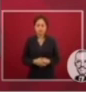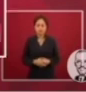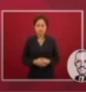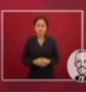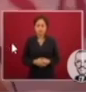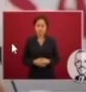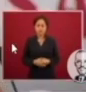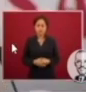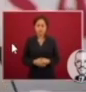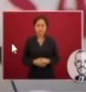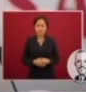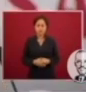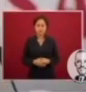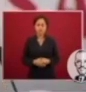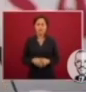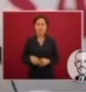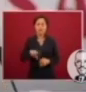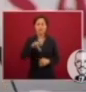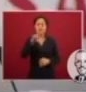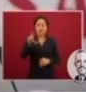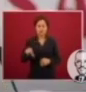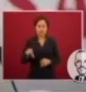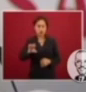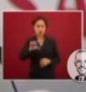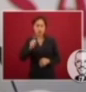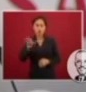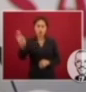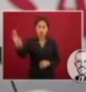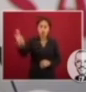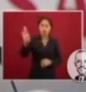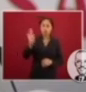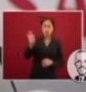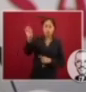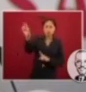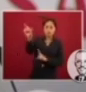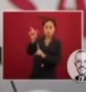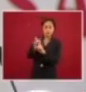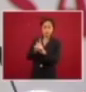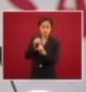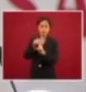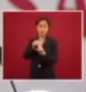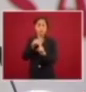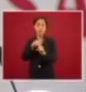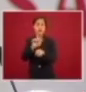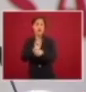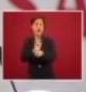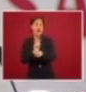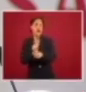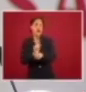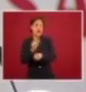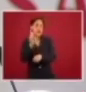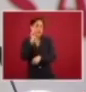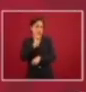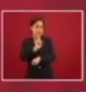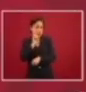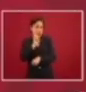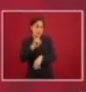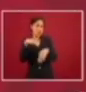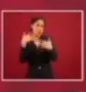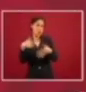artista conocidísima este conocidísima muy